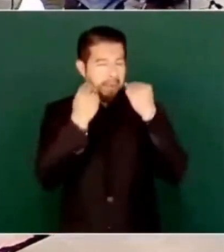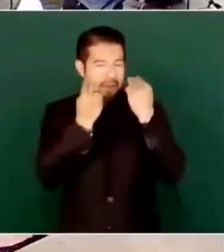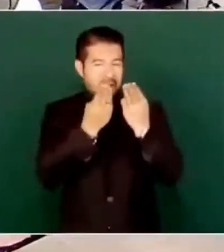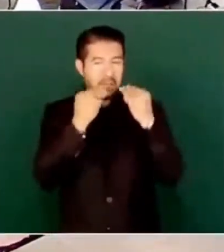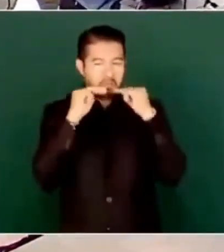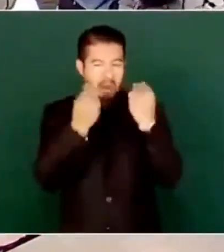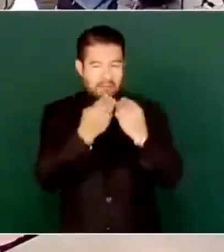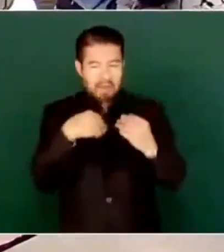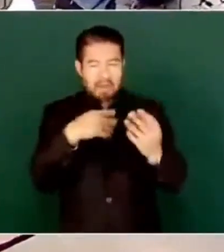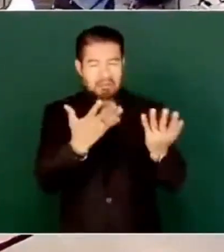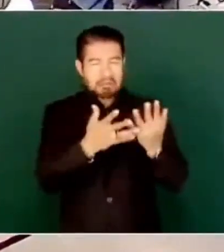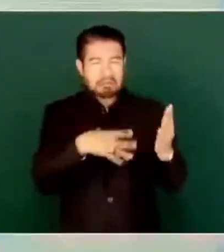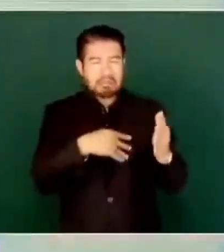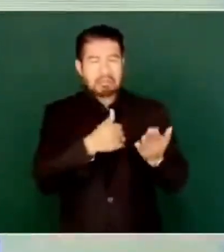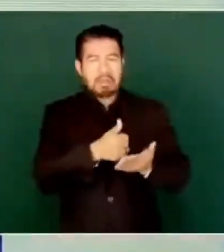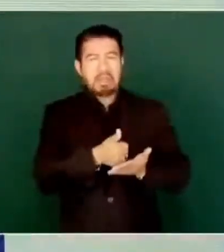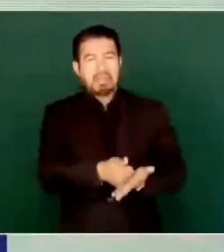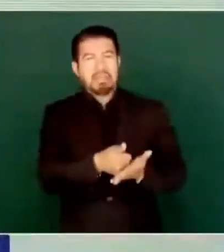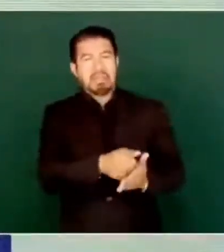país,